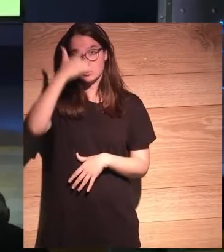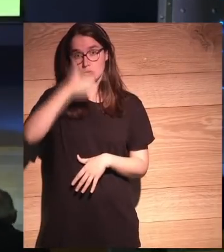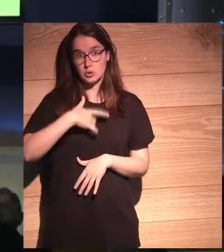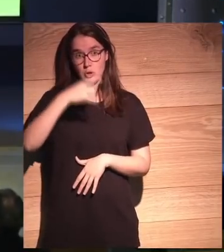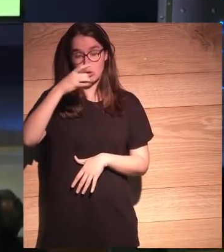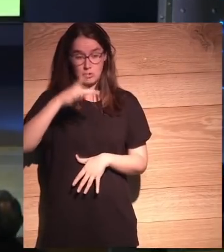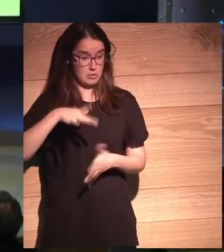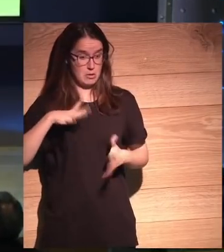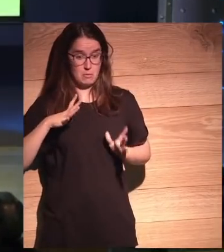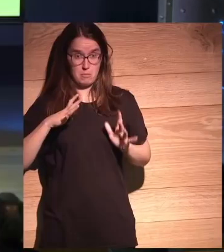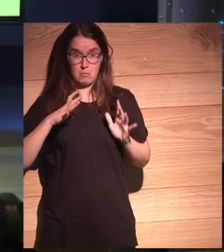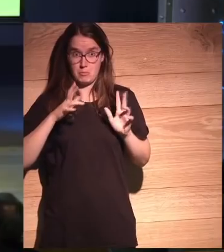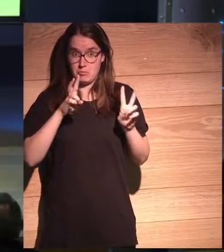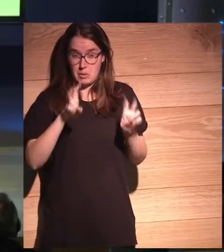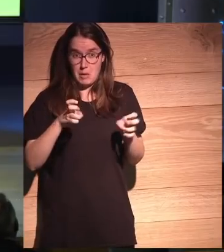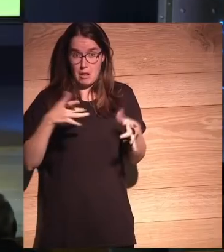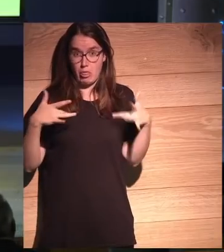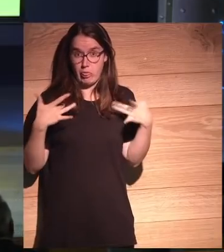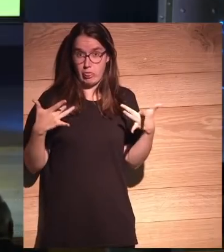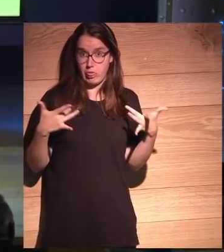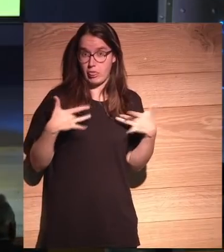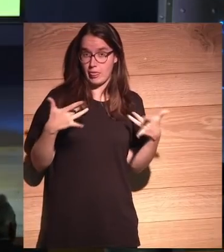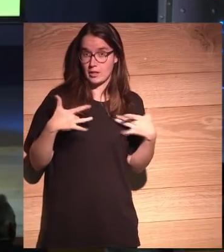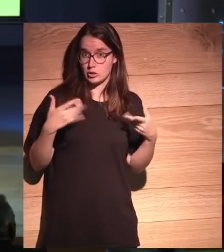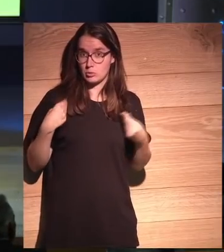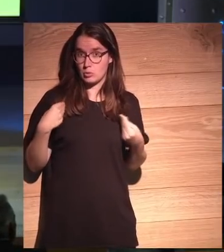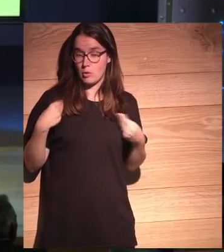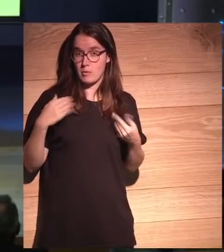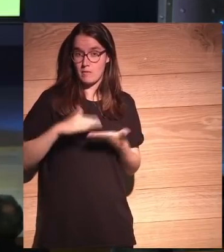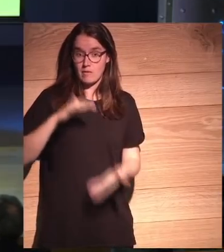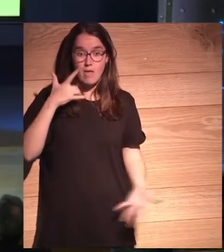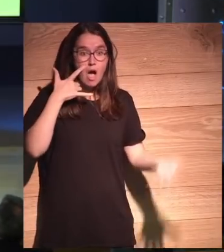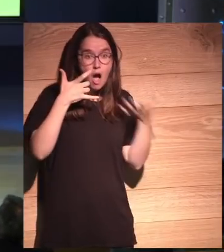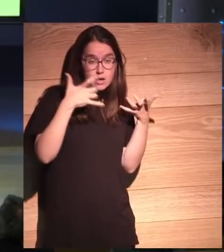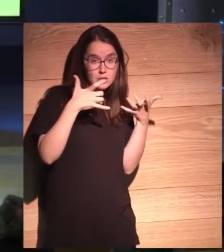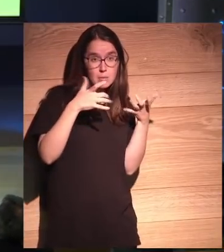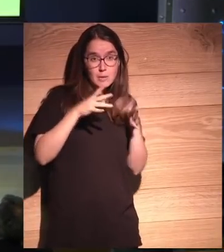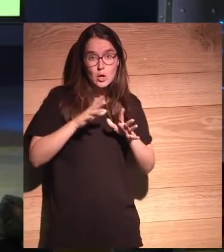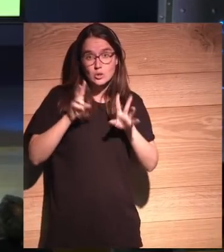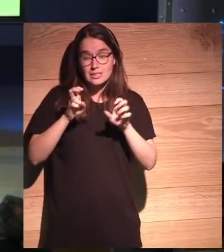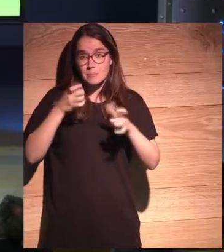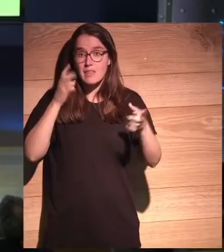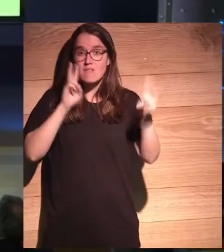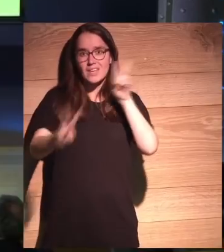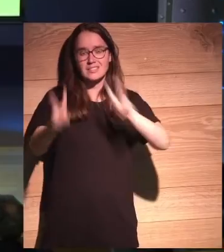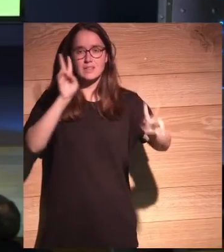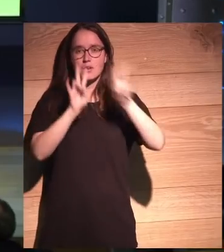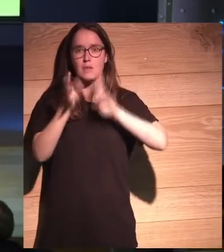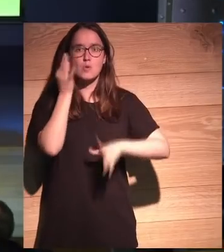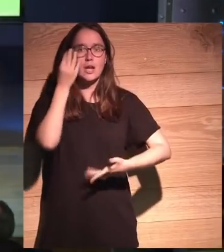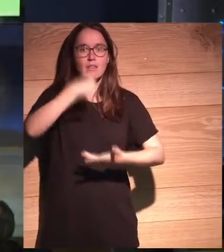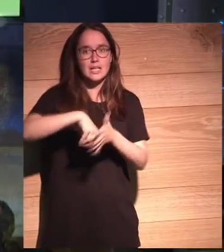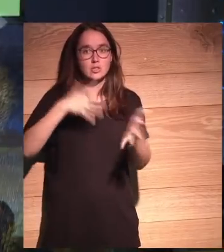soy una recién llegada a este tema. Llevo toda mi vida dedicada al arte, pero al tema de dar visibilidad a la mujer en el